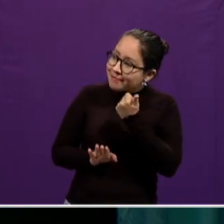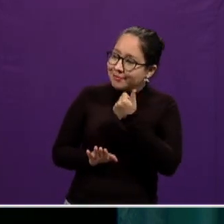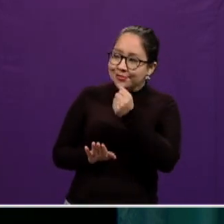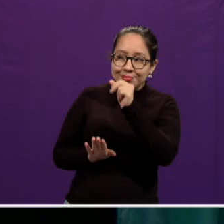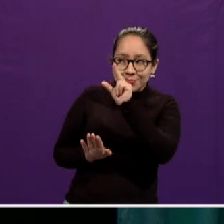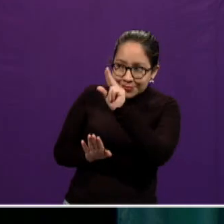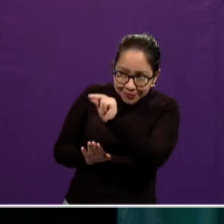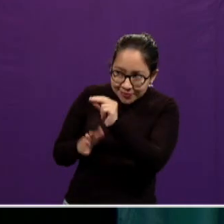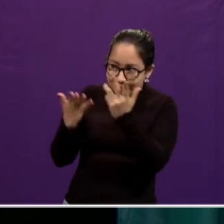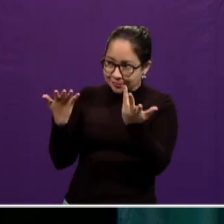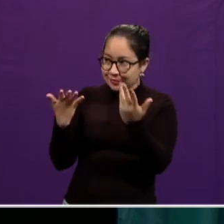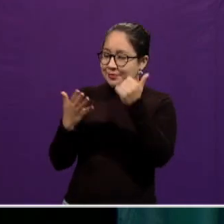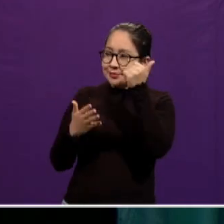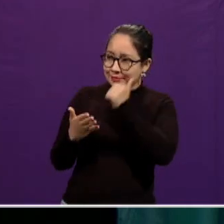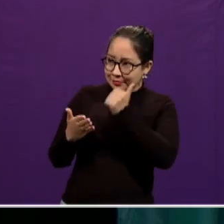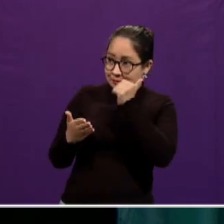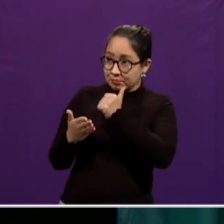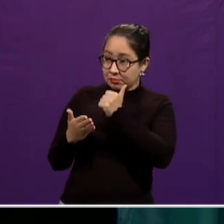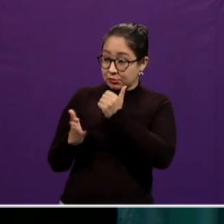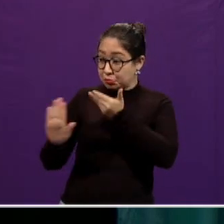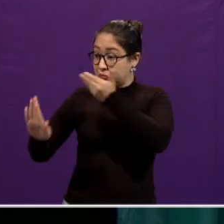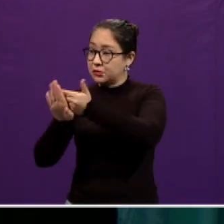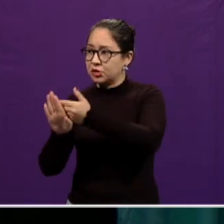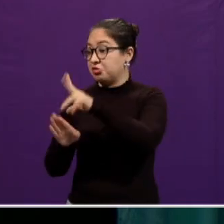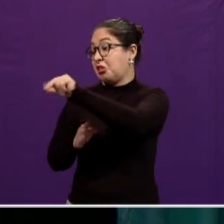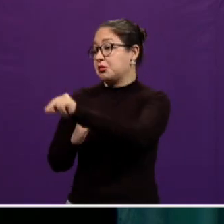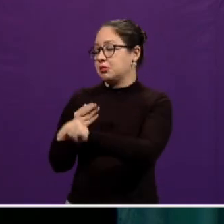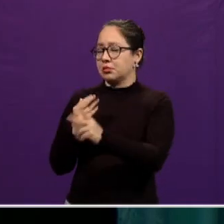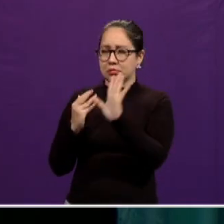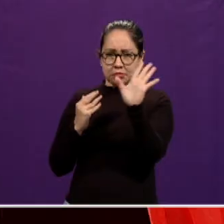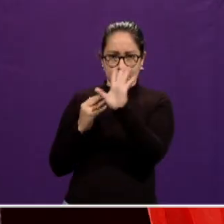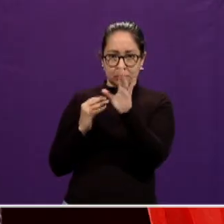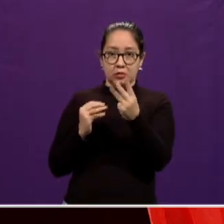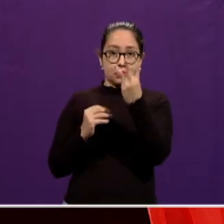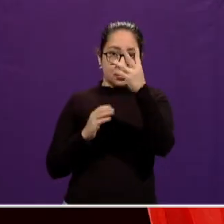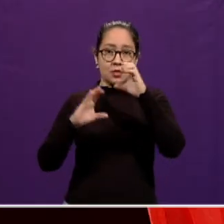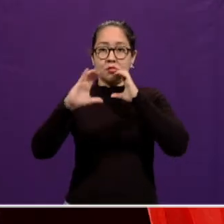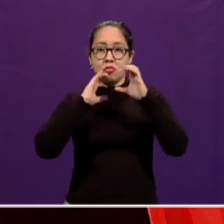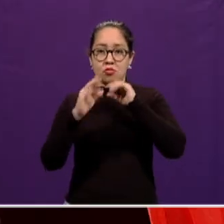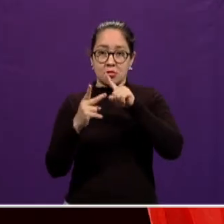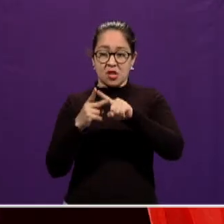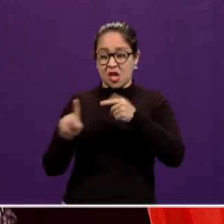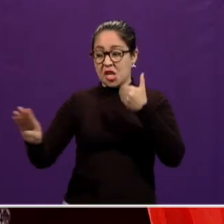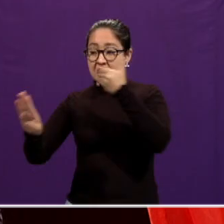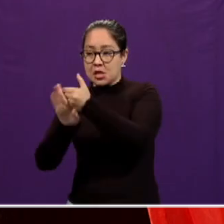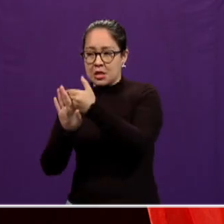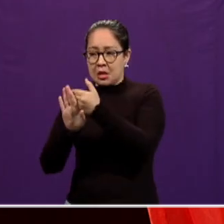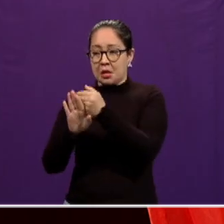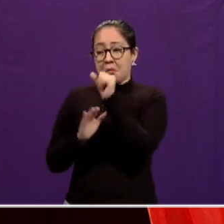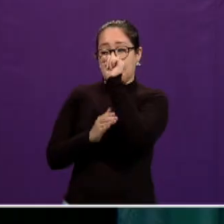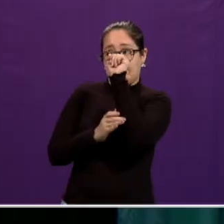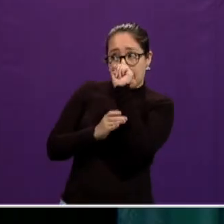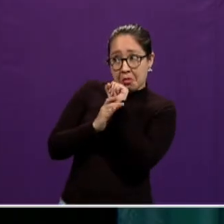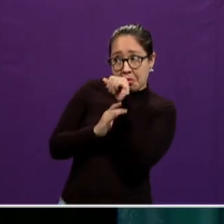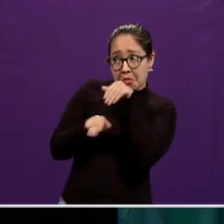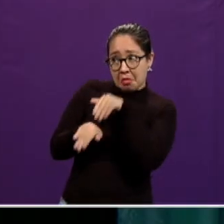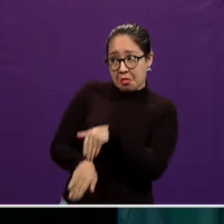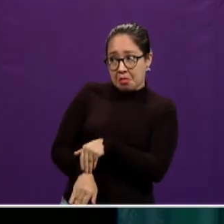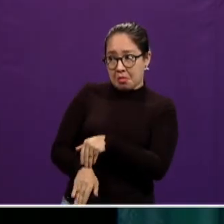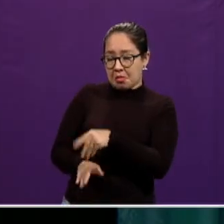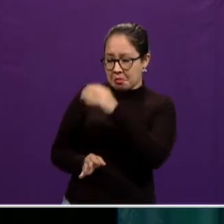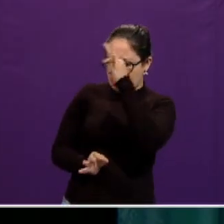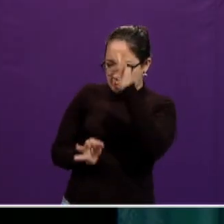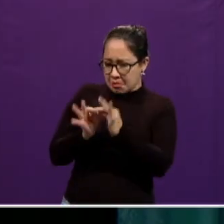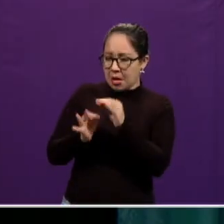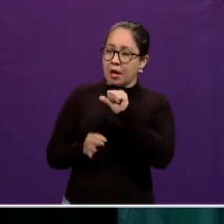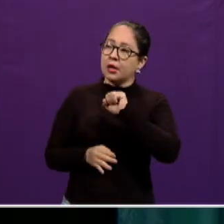Siempre, siempre debo ser amable. No tengo que ser violento. Las tres formas de comunicación es agresivo, pasivo y asertivo. Sí. Y mientras más asertivo sea,